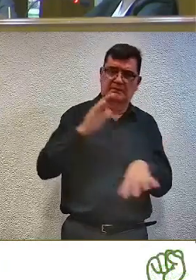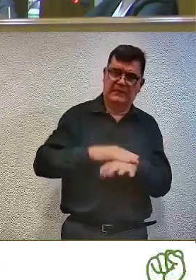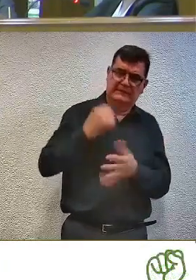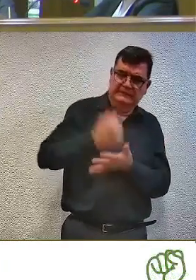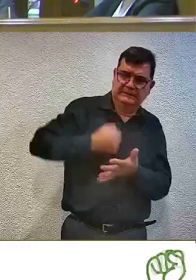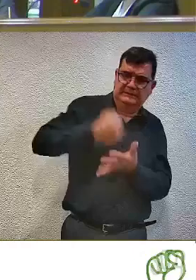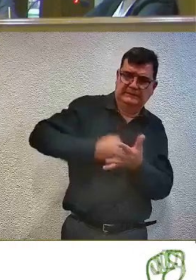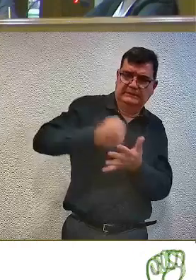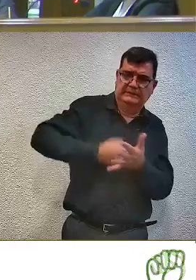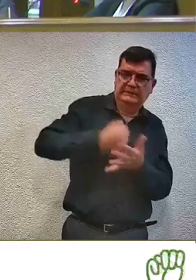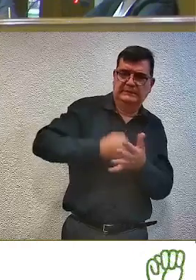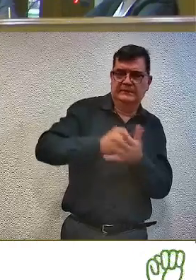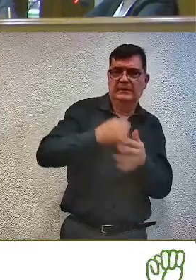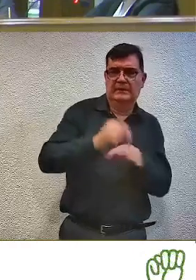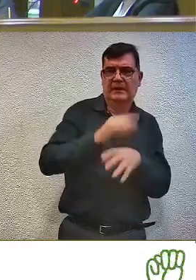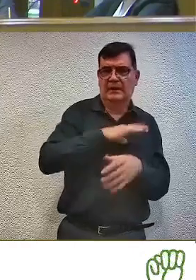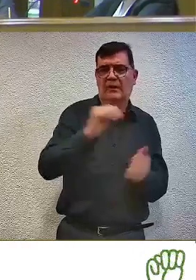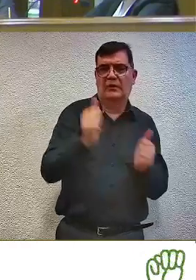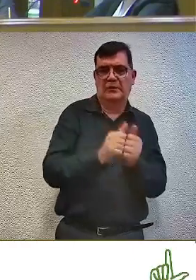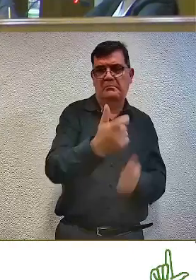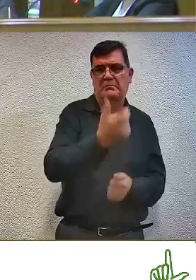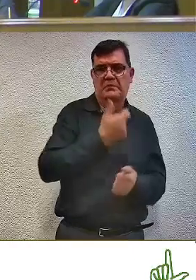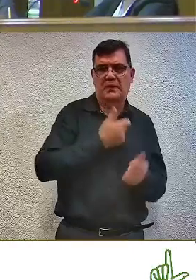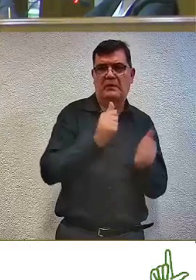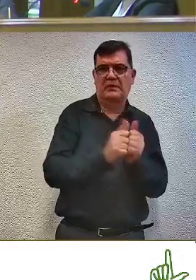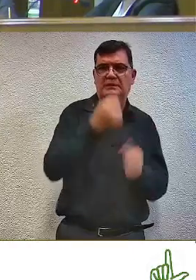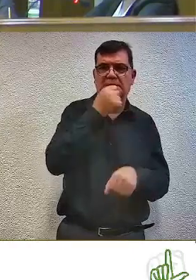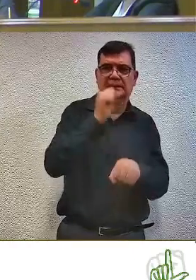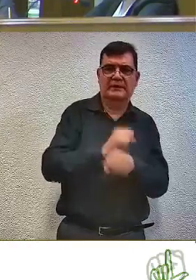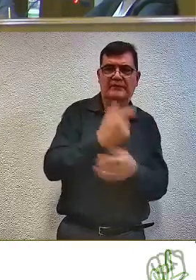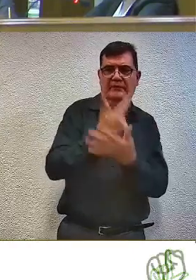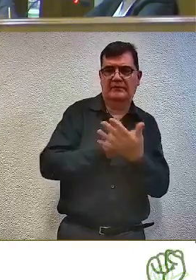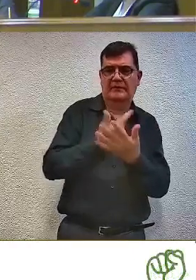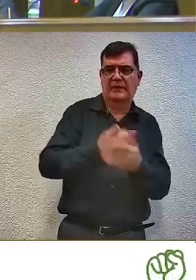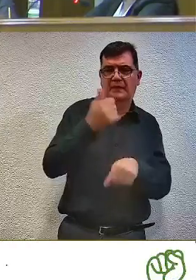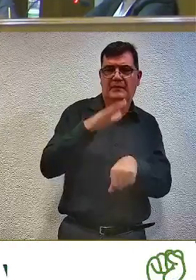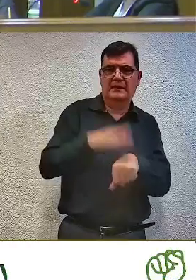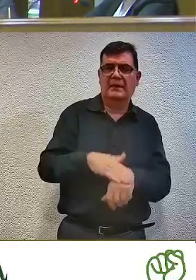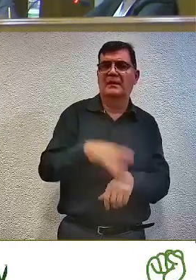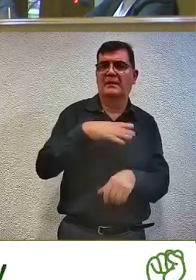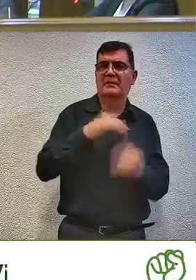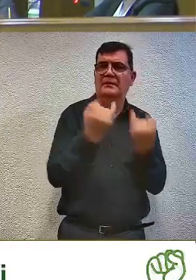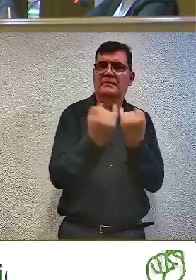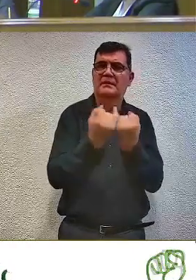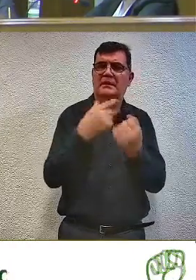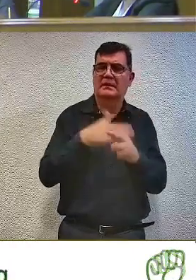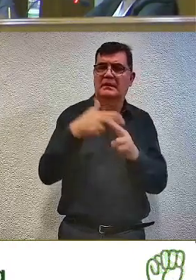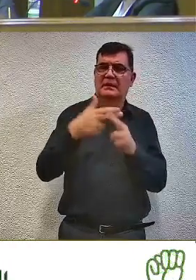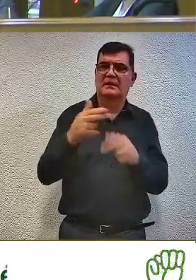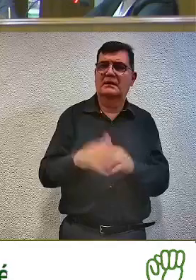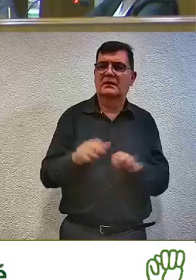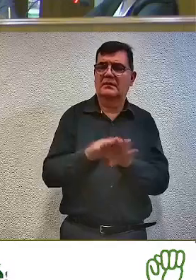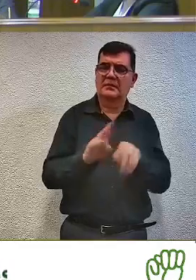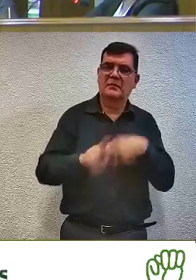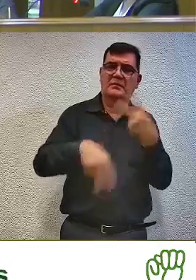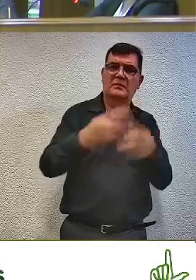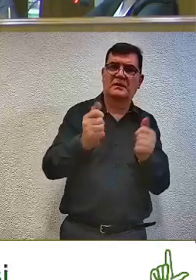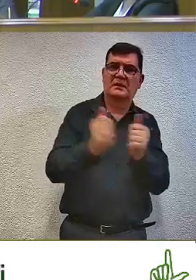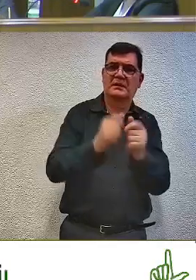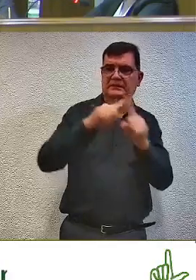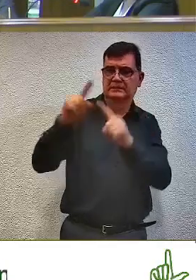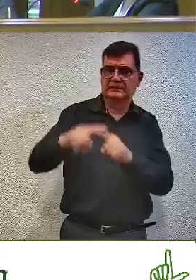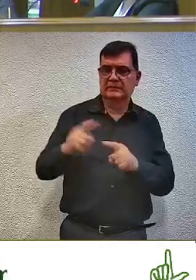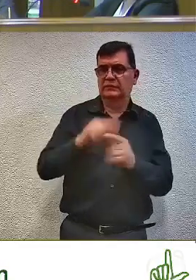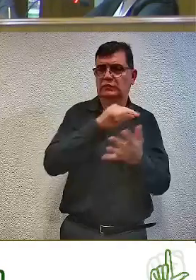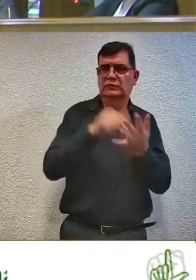sus gestiones para obtener el pago por parte de la Secretaría de Finanzas y Administración e incluso acudir a todas las instancias